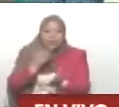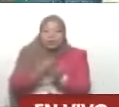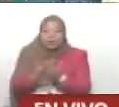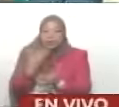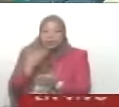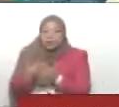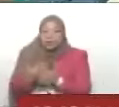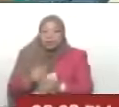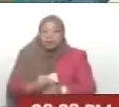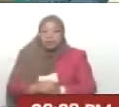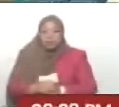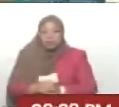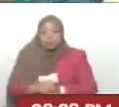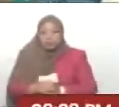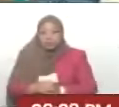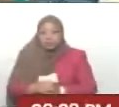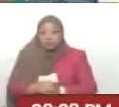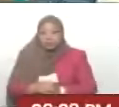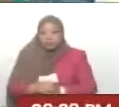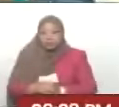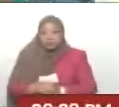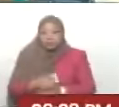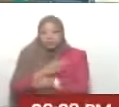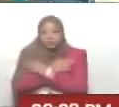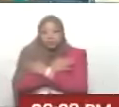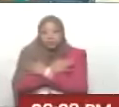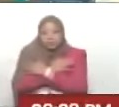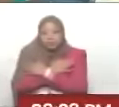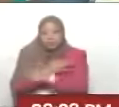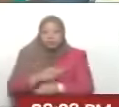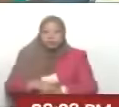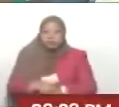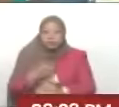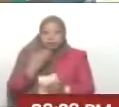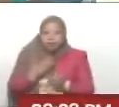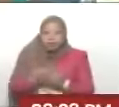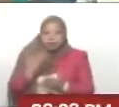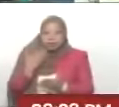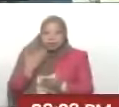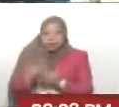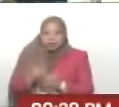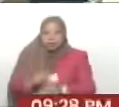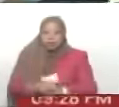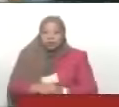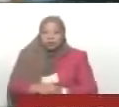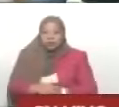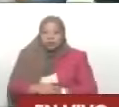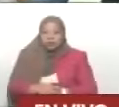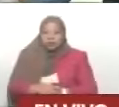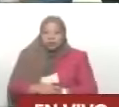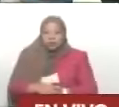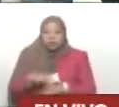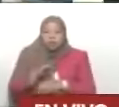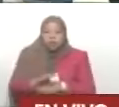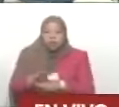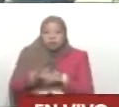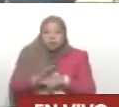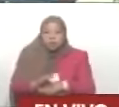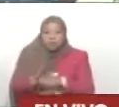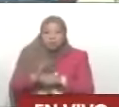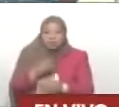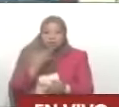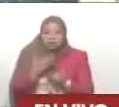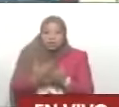Gracias. Gracias. Te felicito. Gracias. Bueno, cuídense mucho, pues.